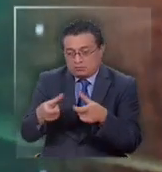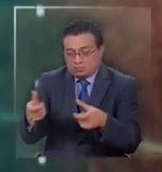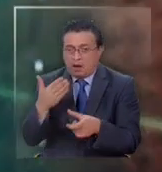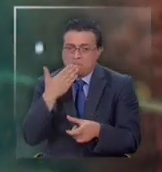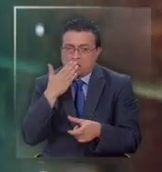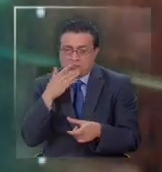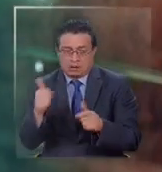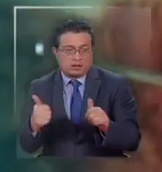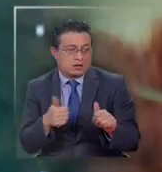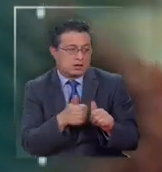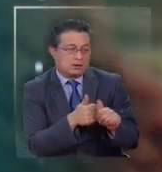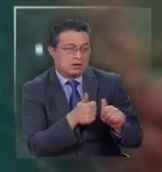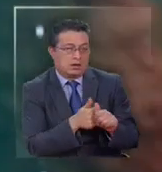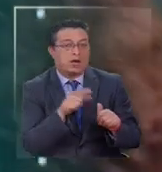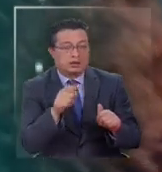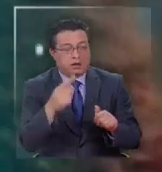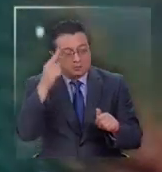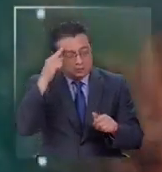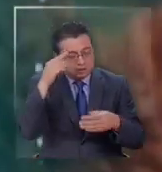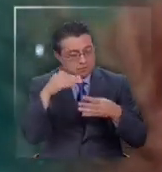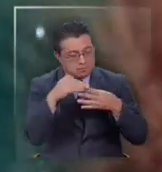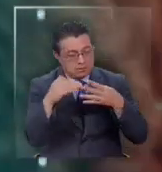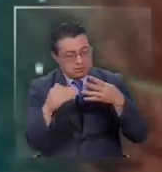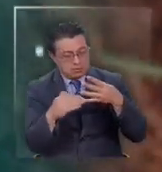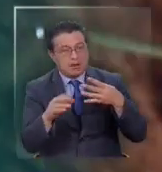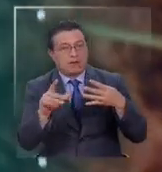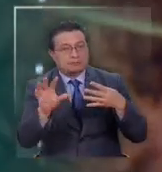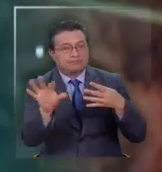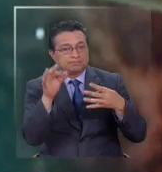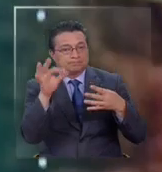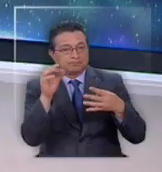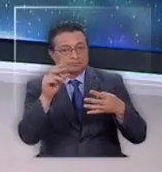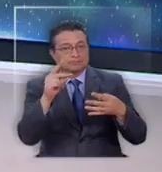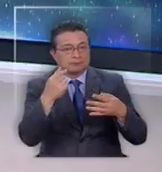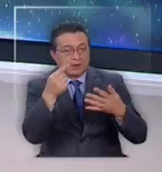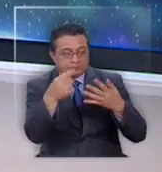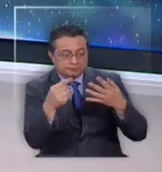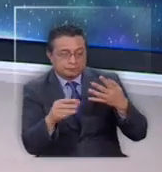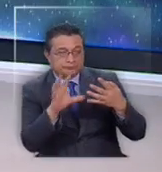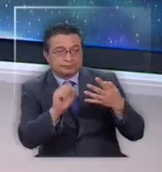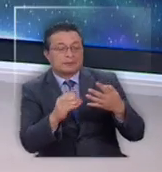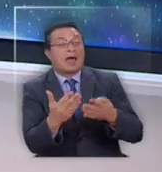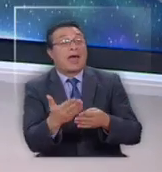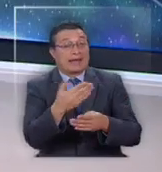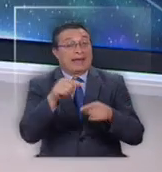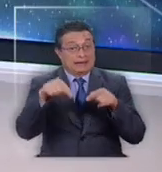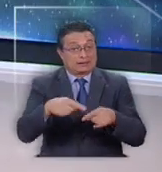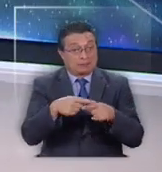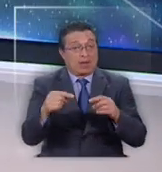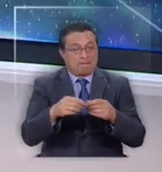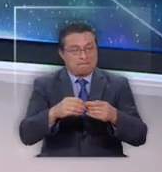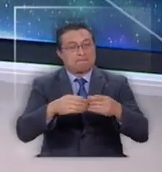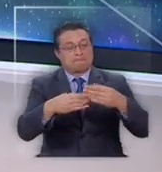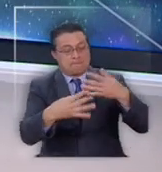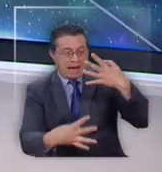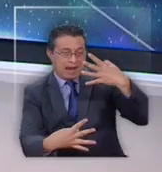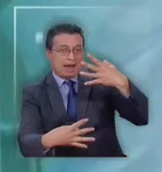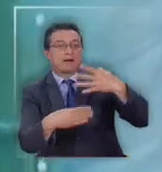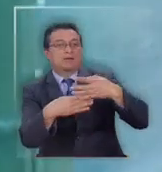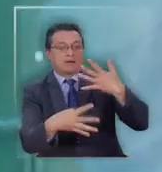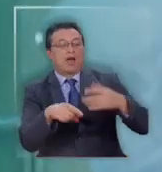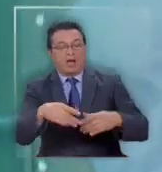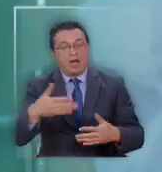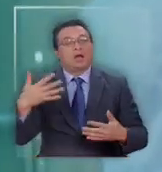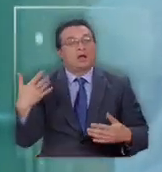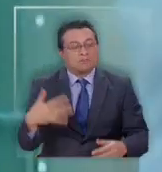en base a eso se ampliaron los criterios de diagnóstico que es una medida muy relevante en esta semana tiene un peso directo y yo le